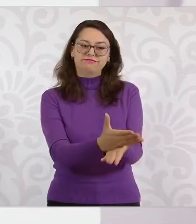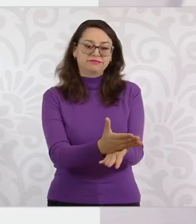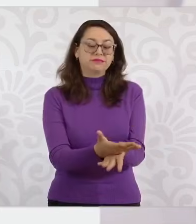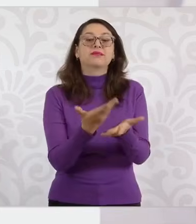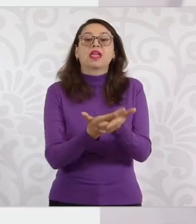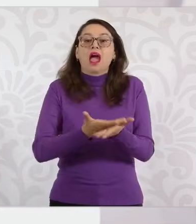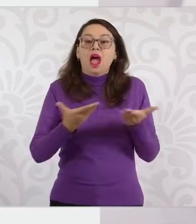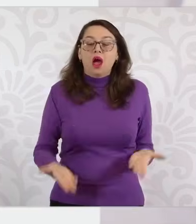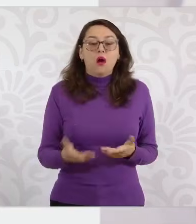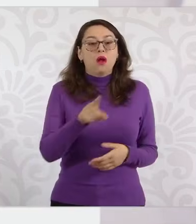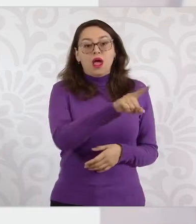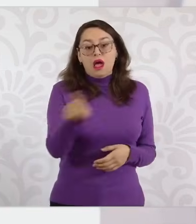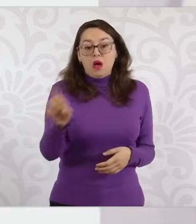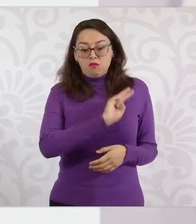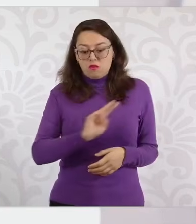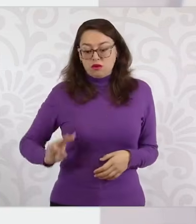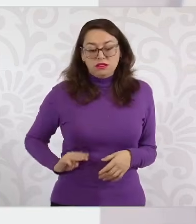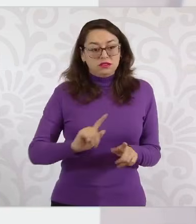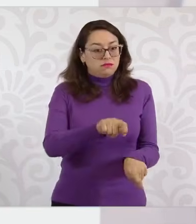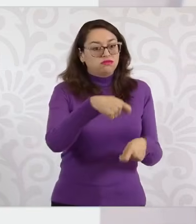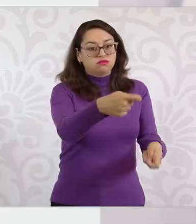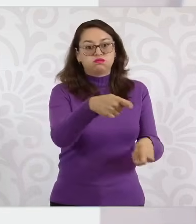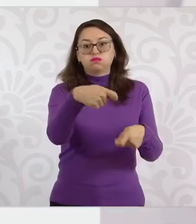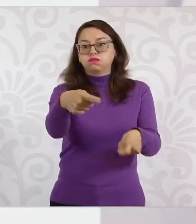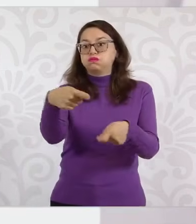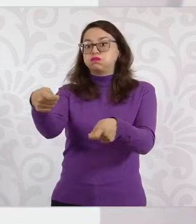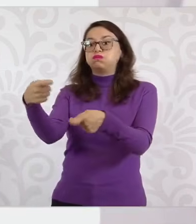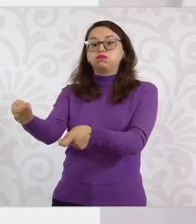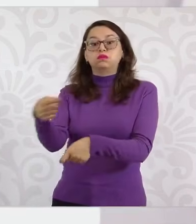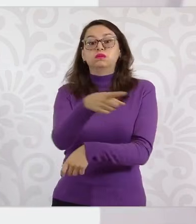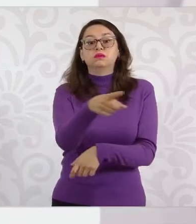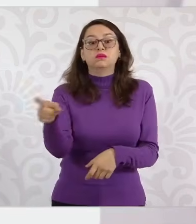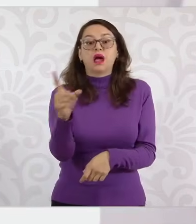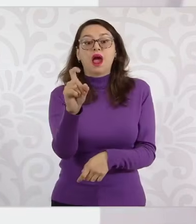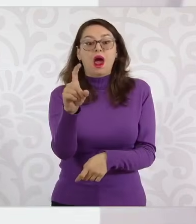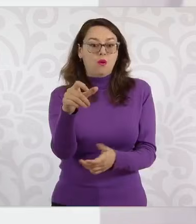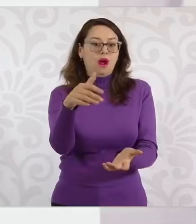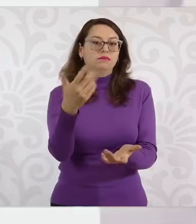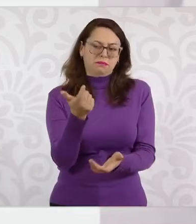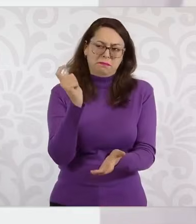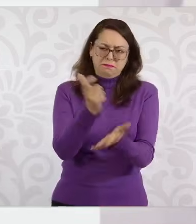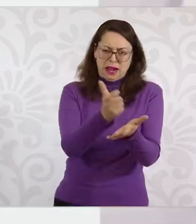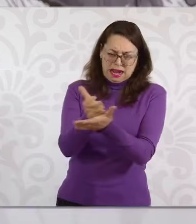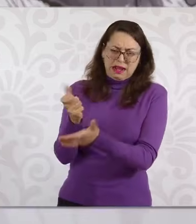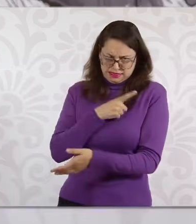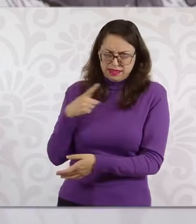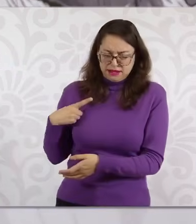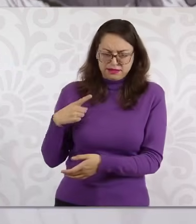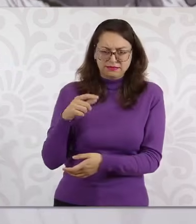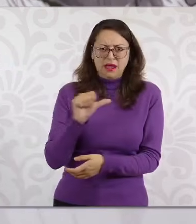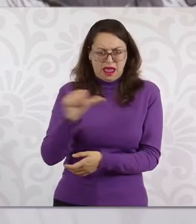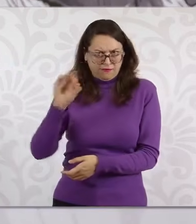que los municipios vayan a pagar por derechos de agua a la Conagua se regresa en obra pública. Es